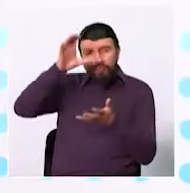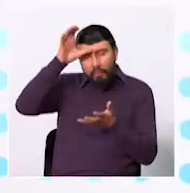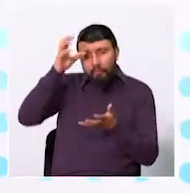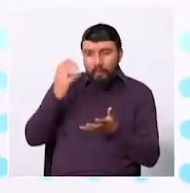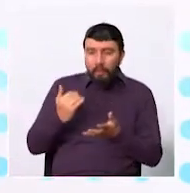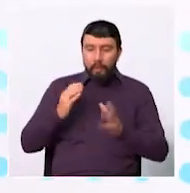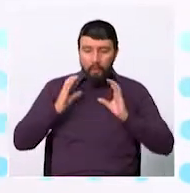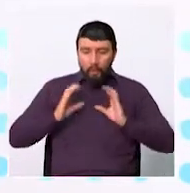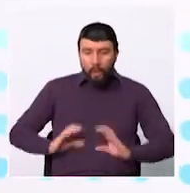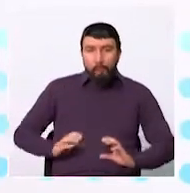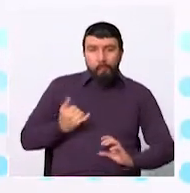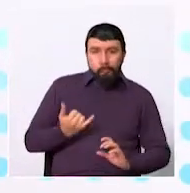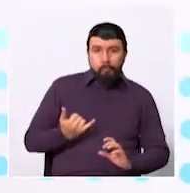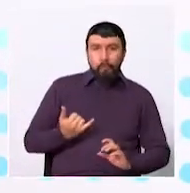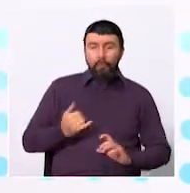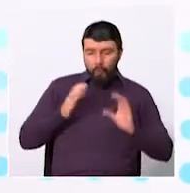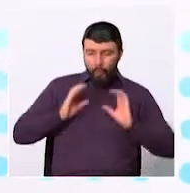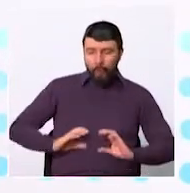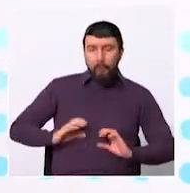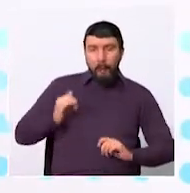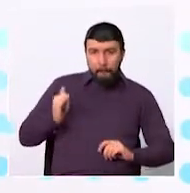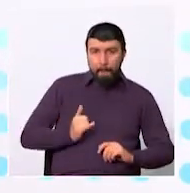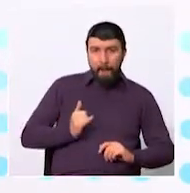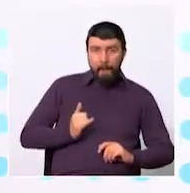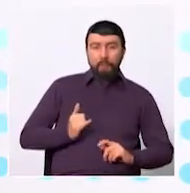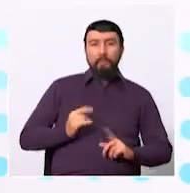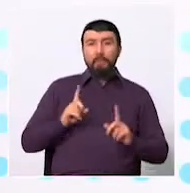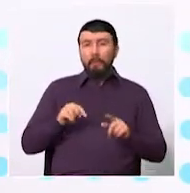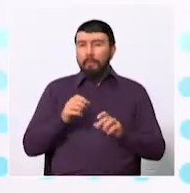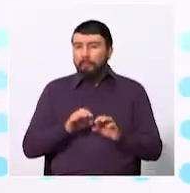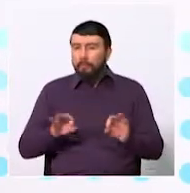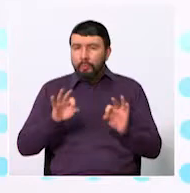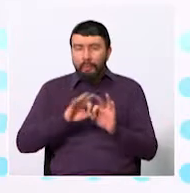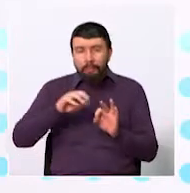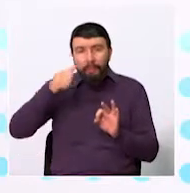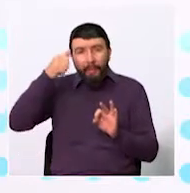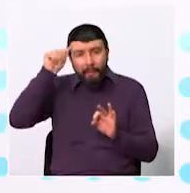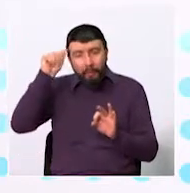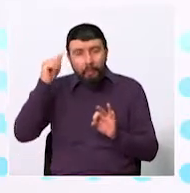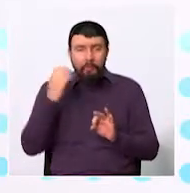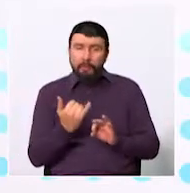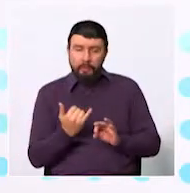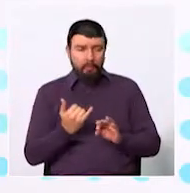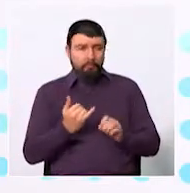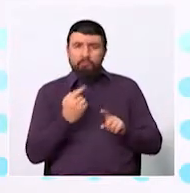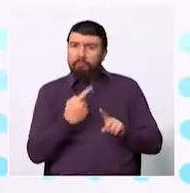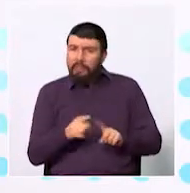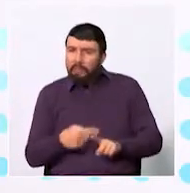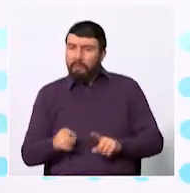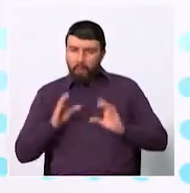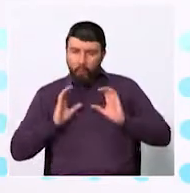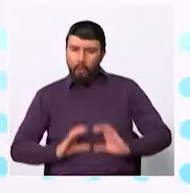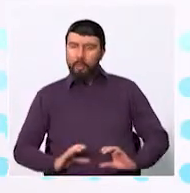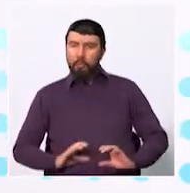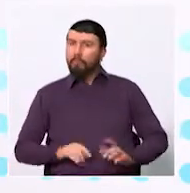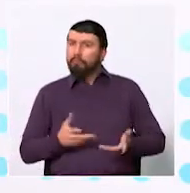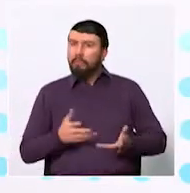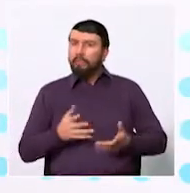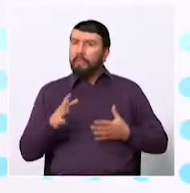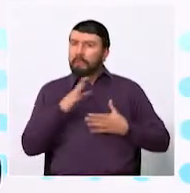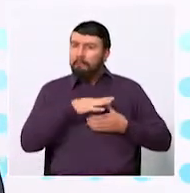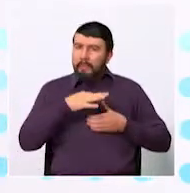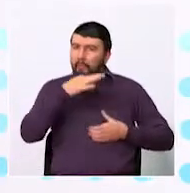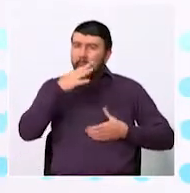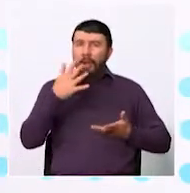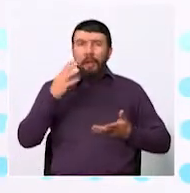nuestro cuerpo físico sin olvidar que existen otros cuerpos el espiritual mental el